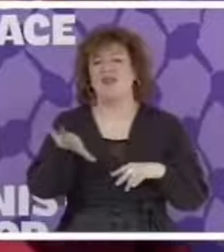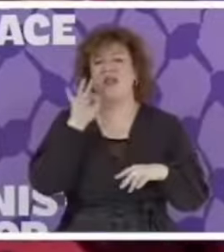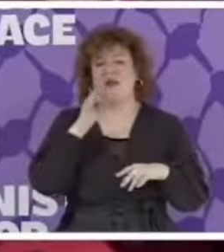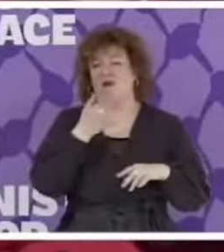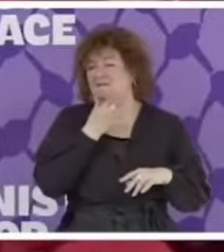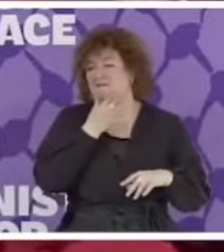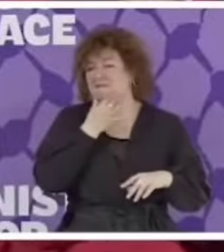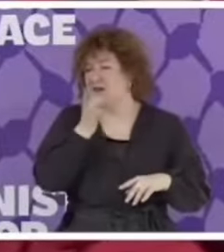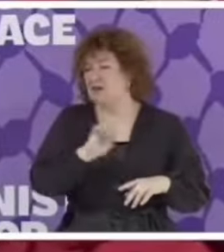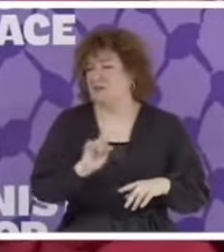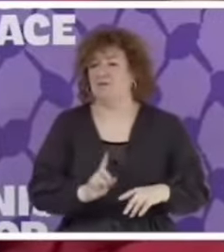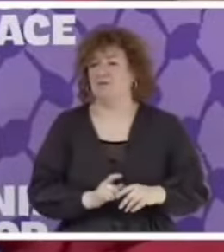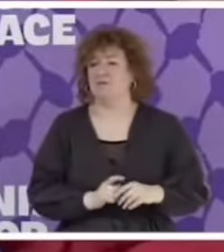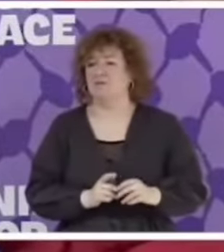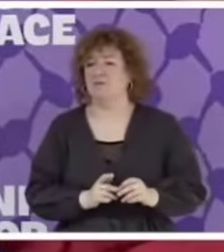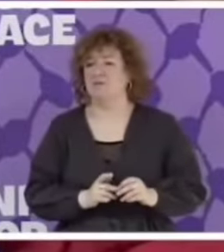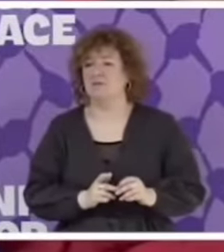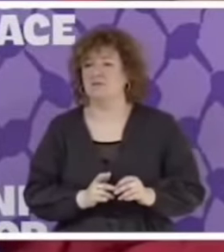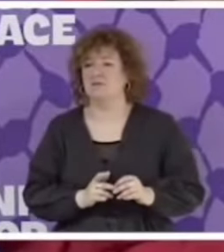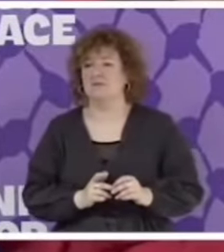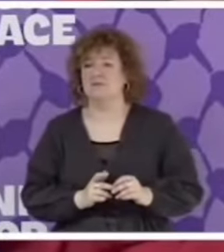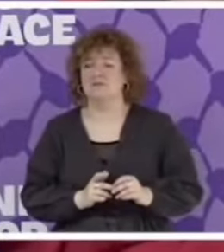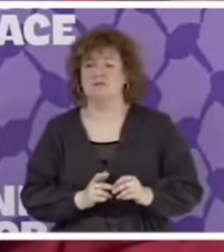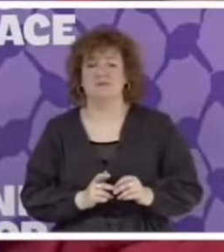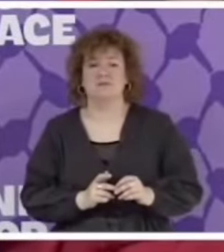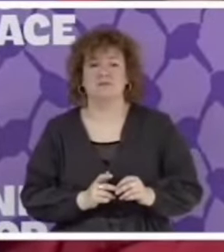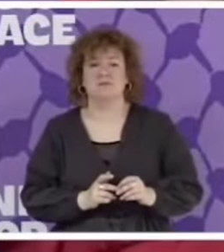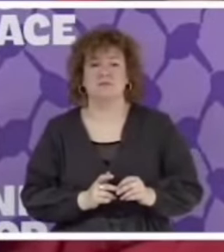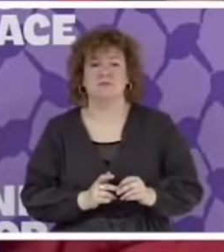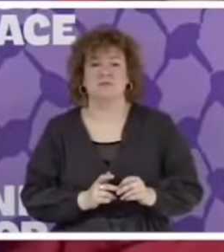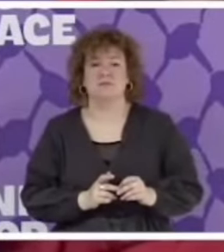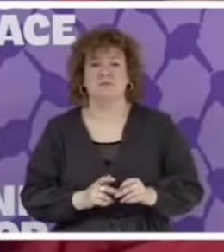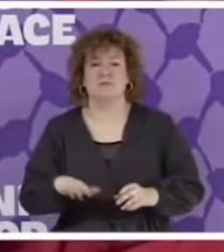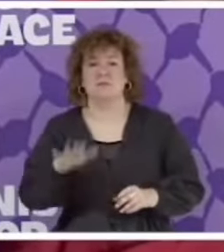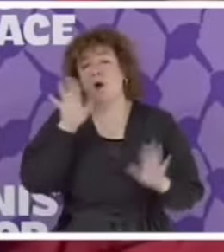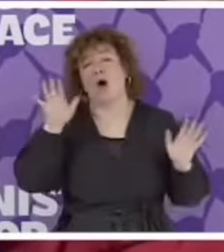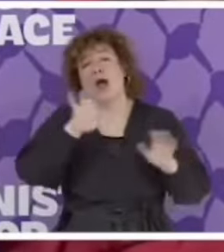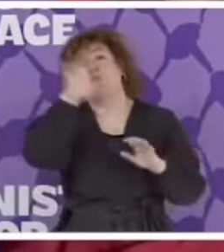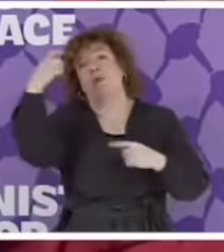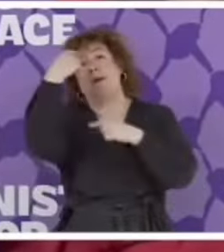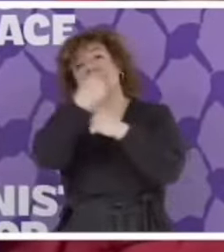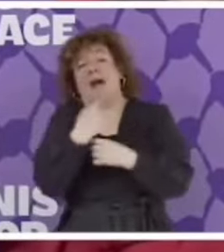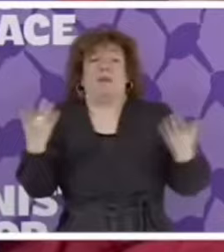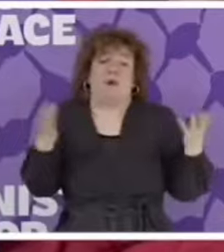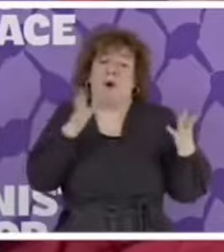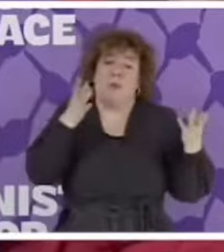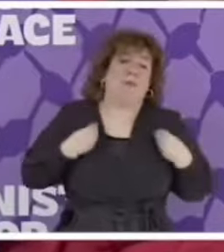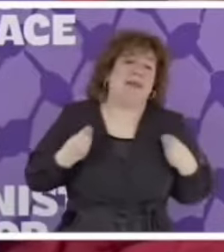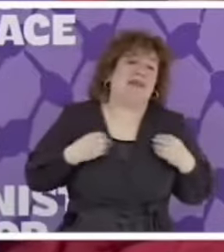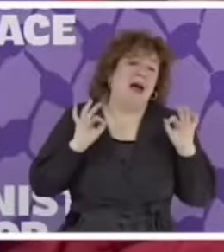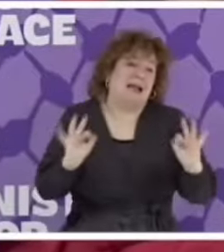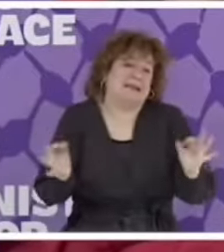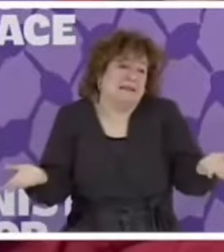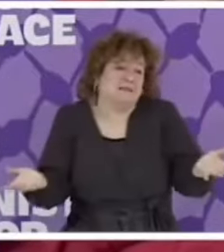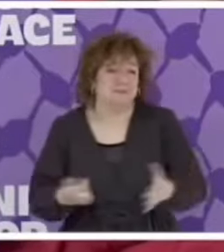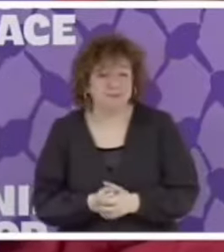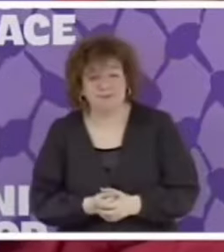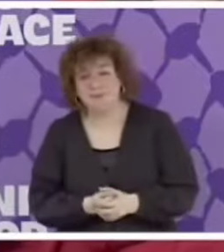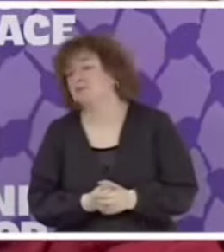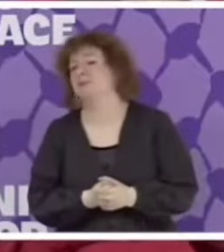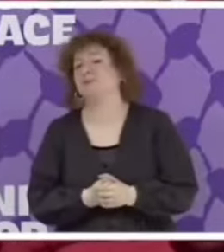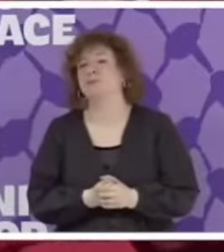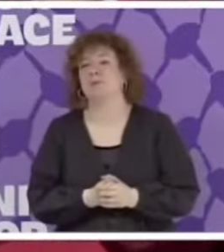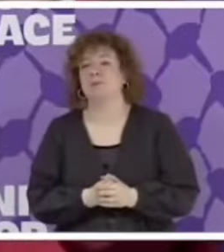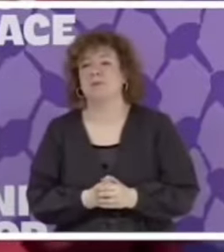infame, que pareciese que no había más remedio porque lo mandaba Europa o porque la vida es así. Y en